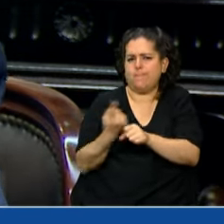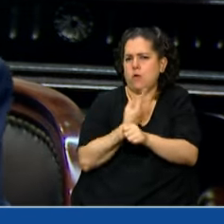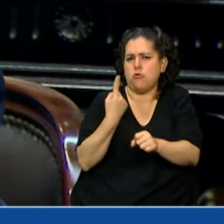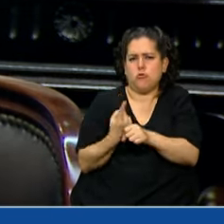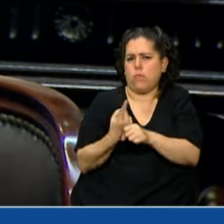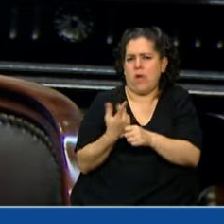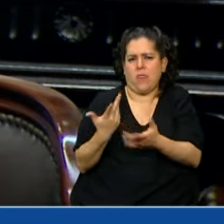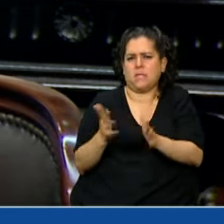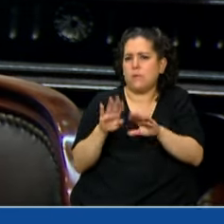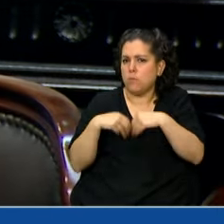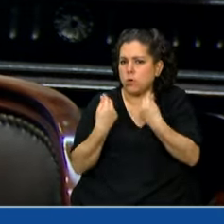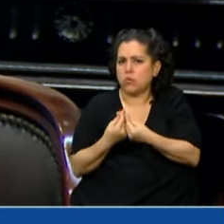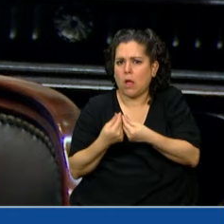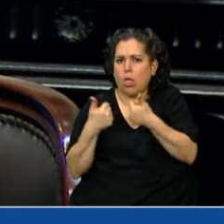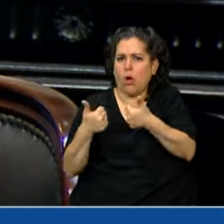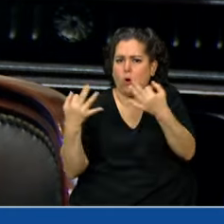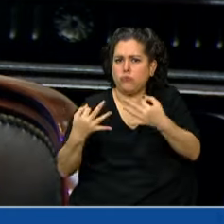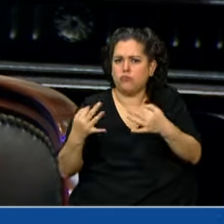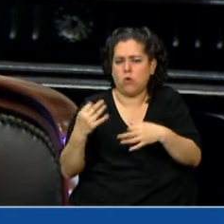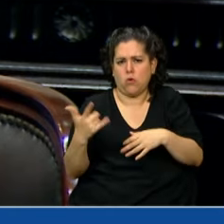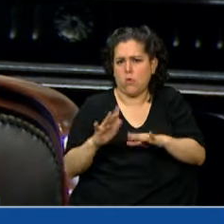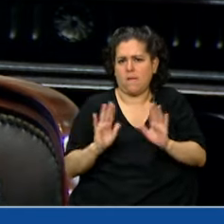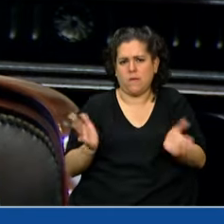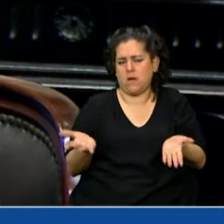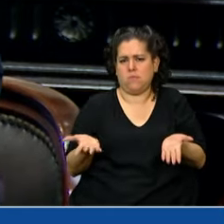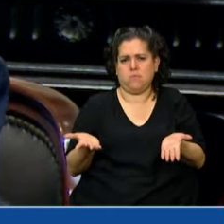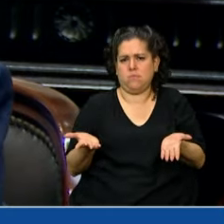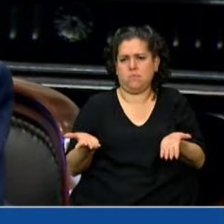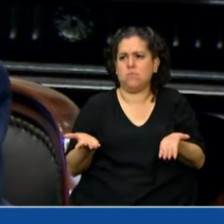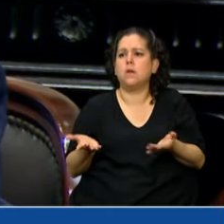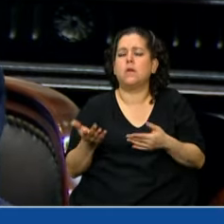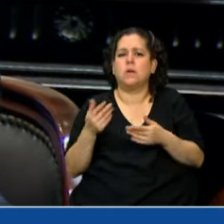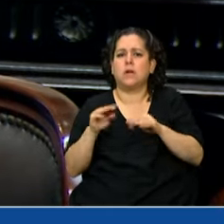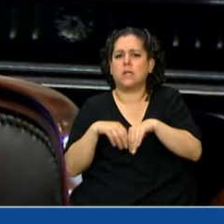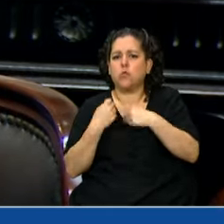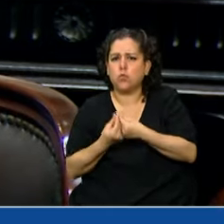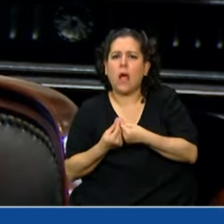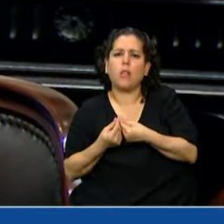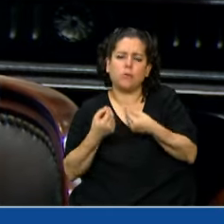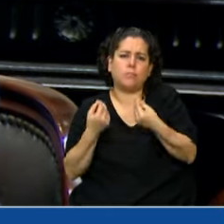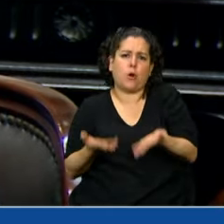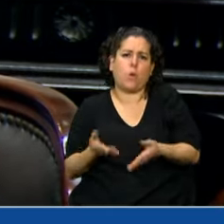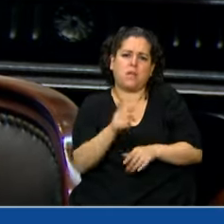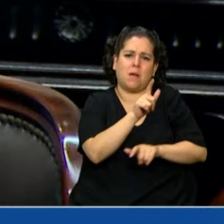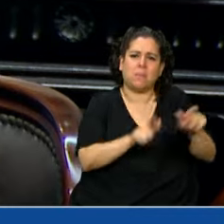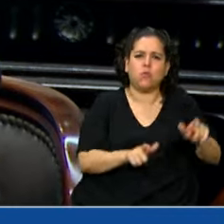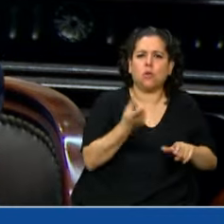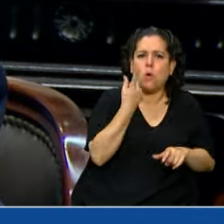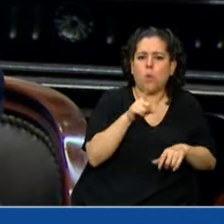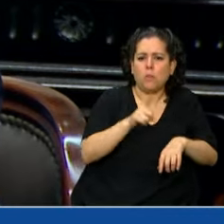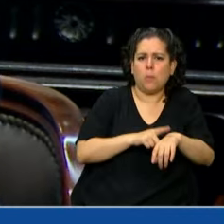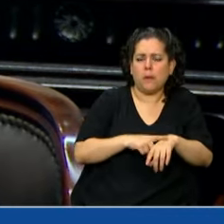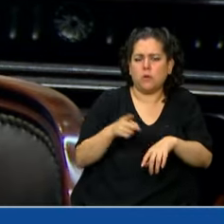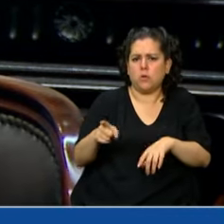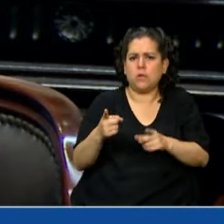puede producir resultados beneficiosos resultados provechosos cuando se incurre en